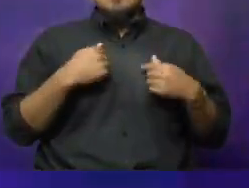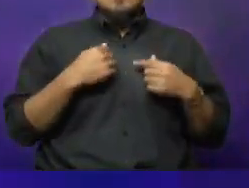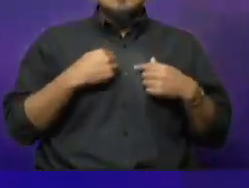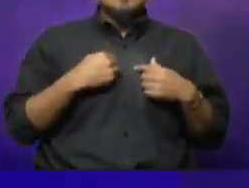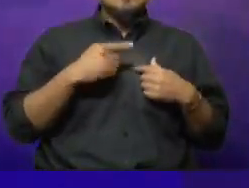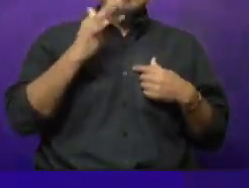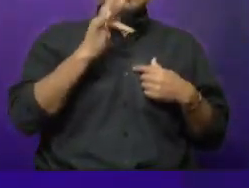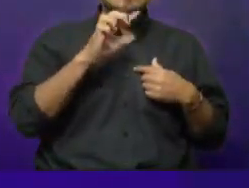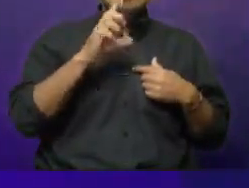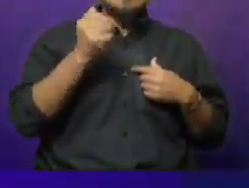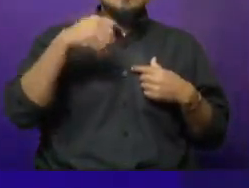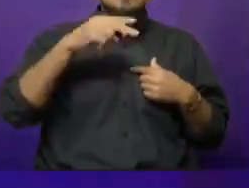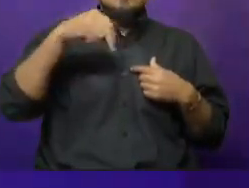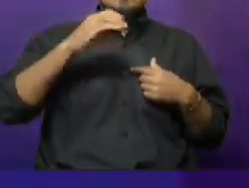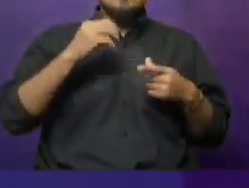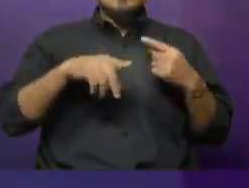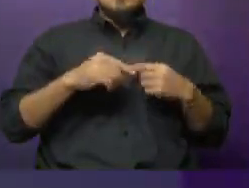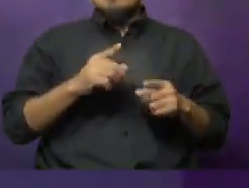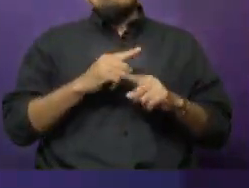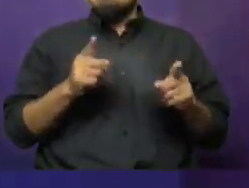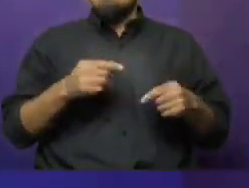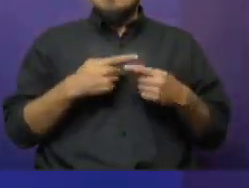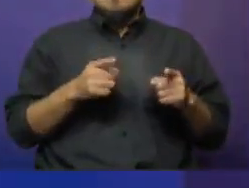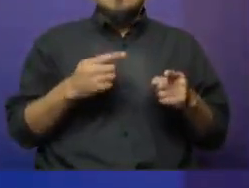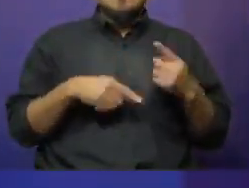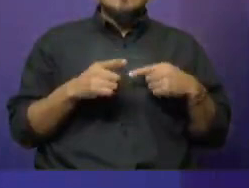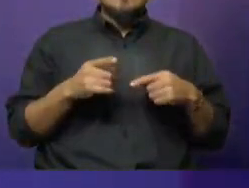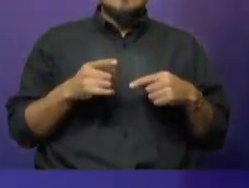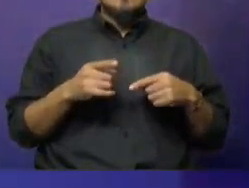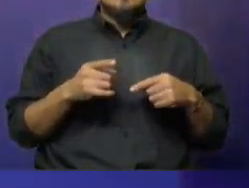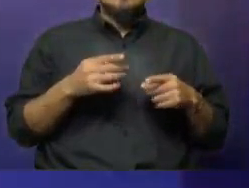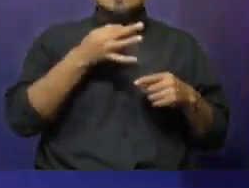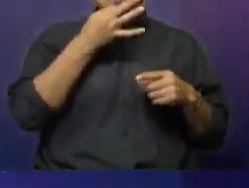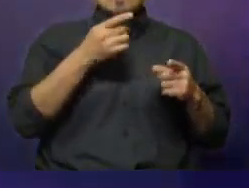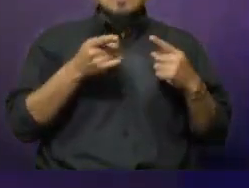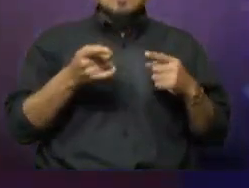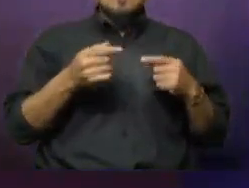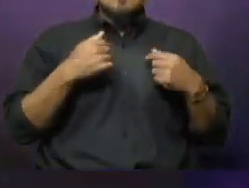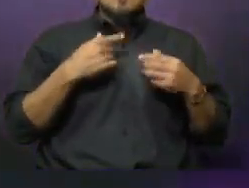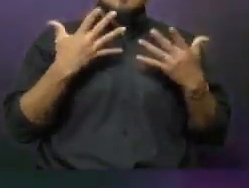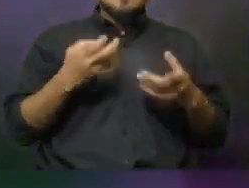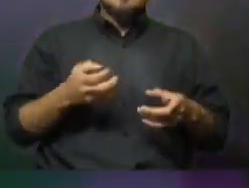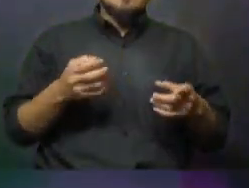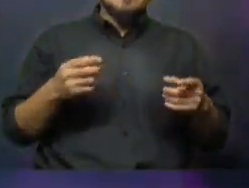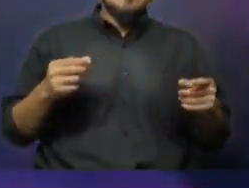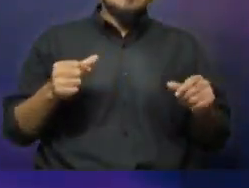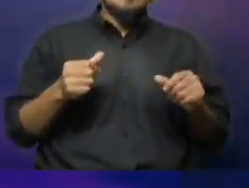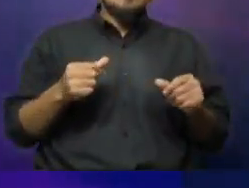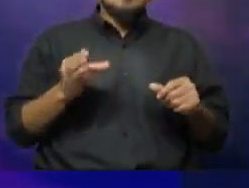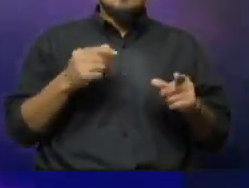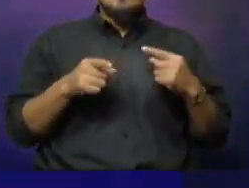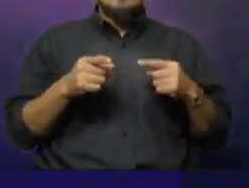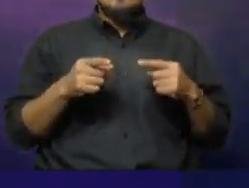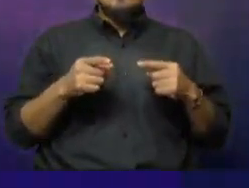el flamenco, pero hay canciones que nada que ver. Entonces, como que dije, bueno, quería hacer, poder poner todo en un mismo disco